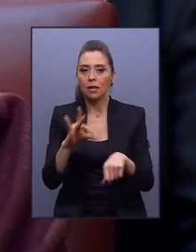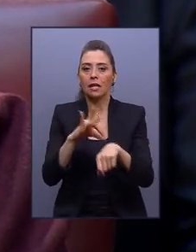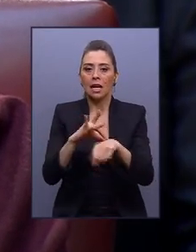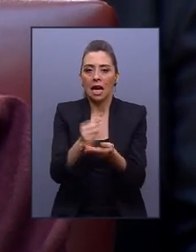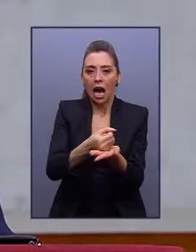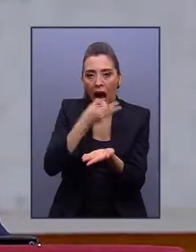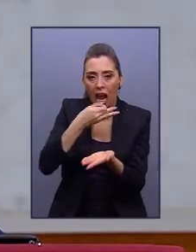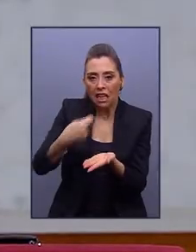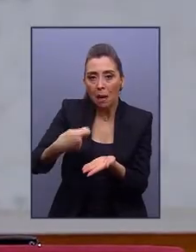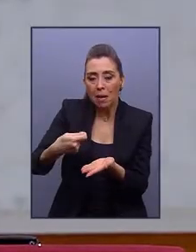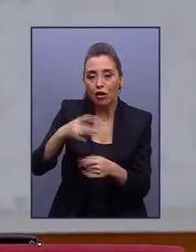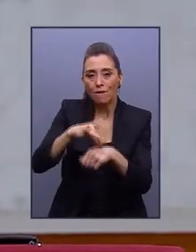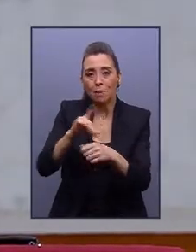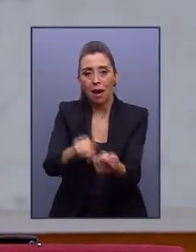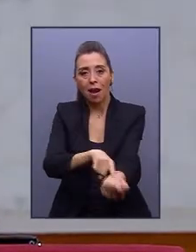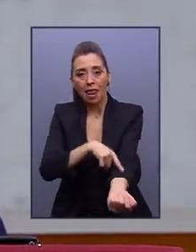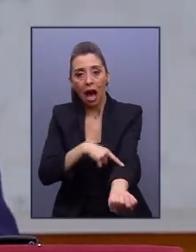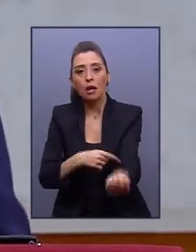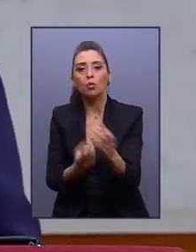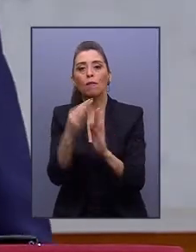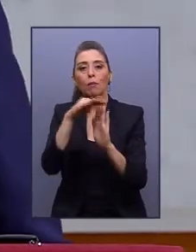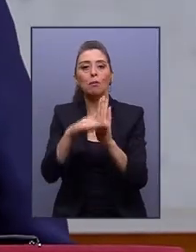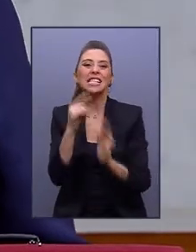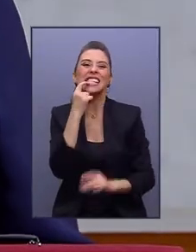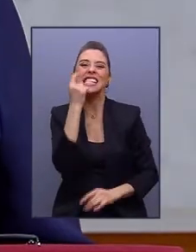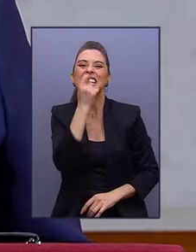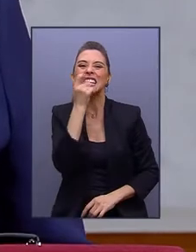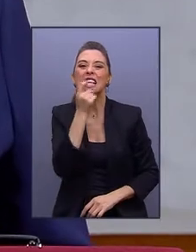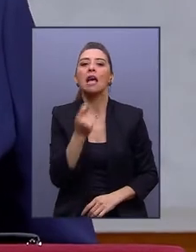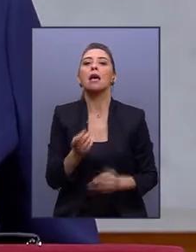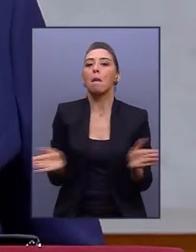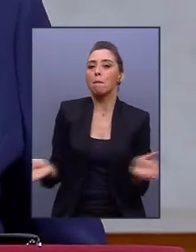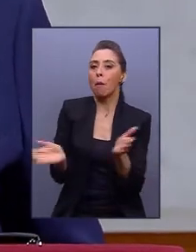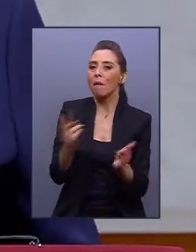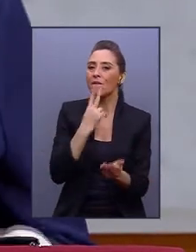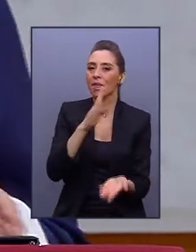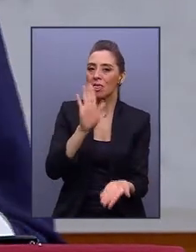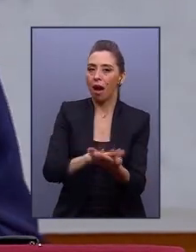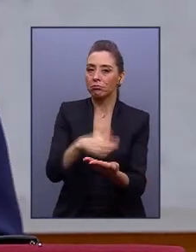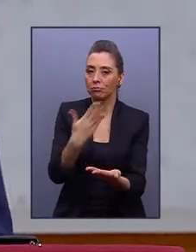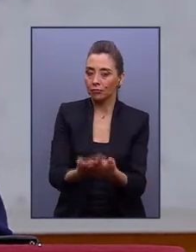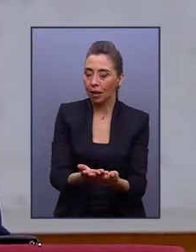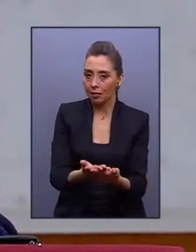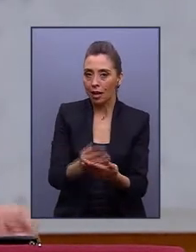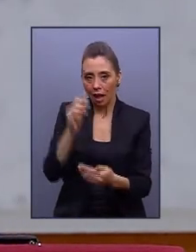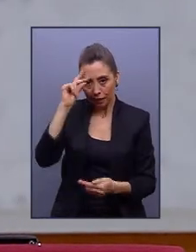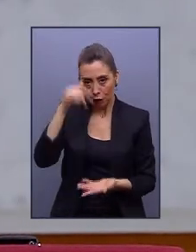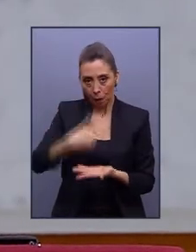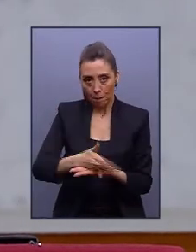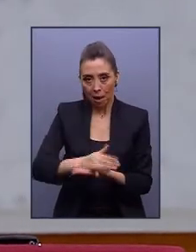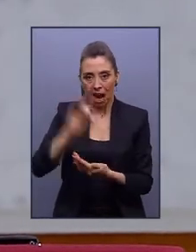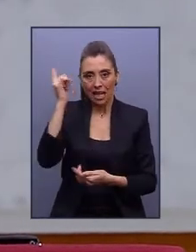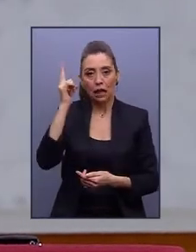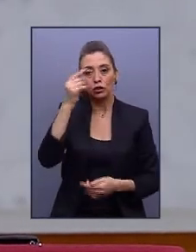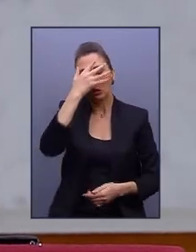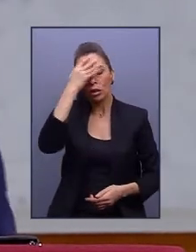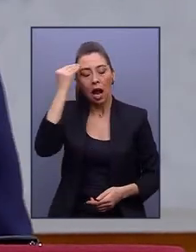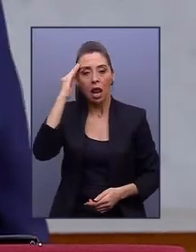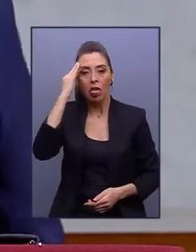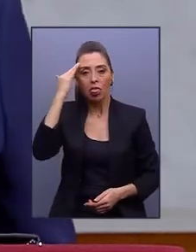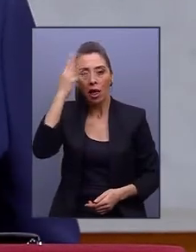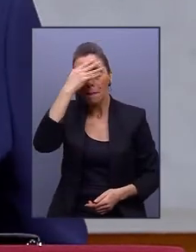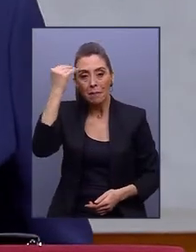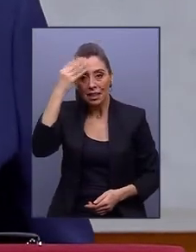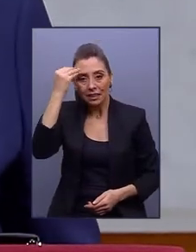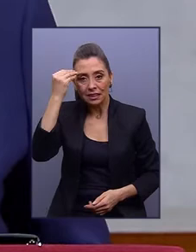para enfermedades crónicas y nuevos programas de atención dental y promoción de vida saludable. Hemos creado además un plan nacional de demencia para diagnosticar y